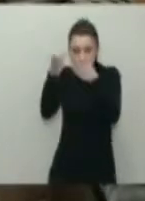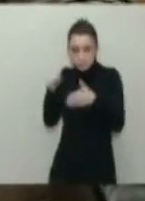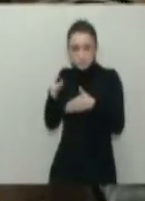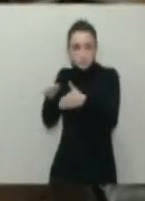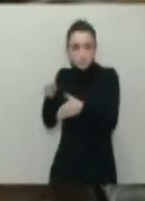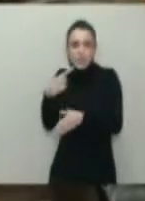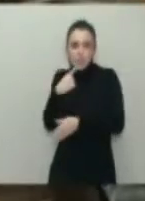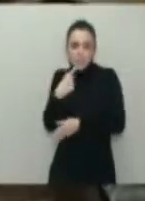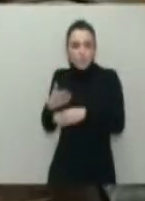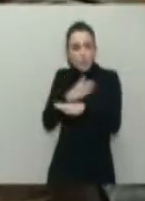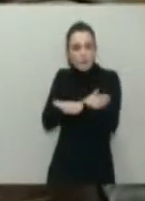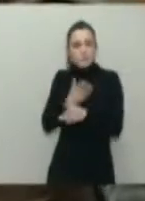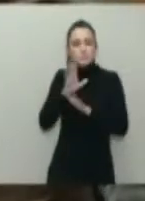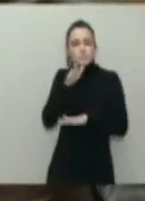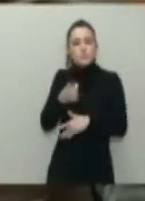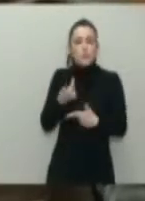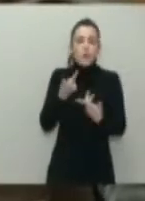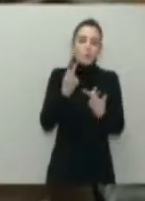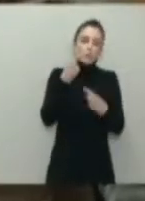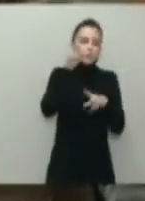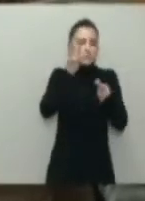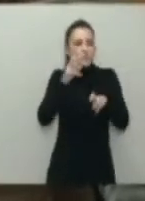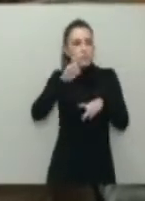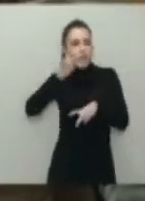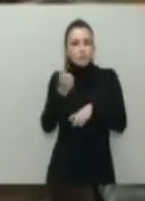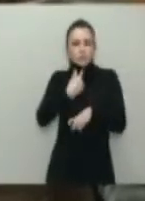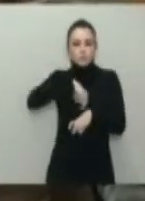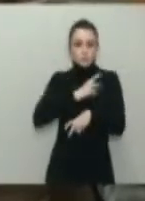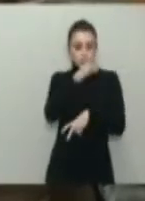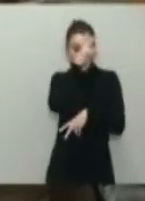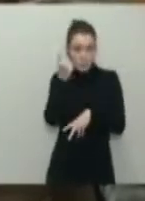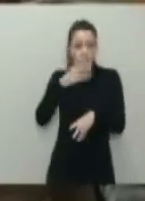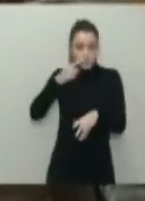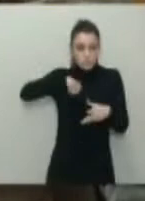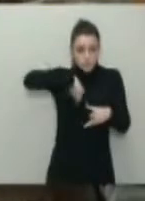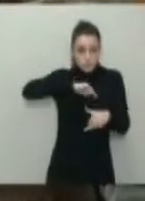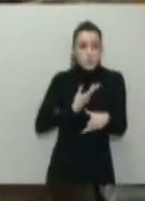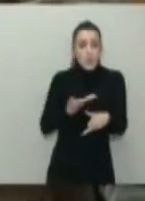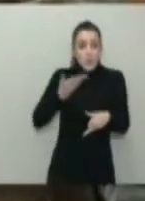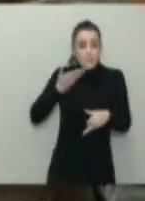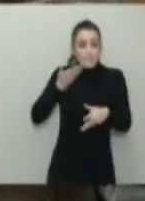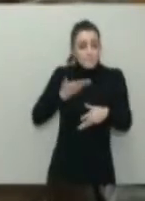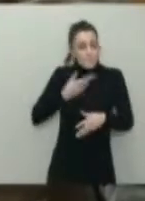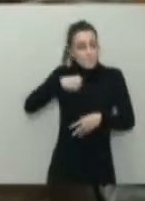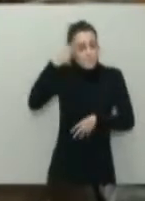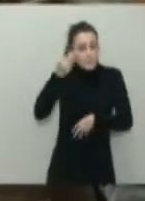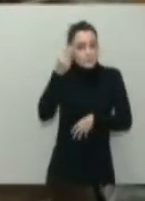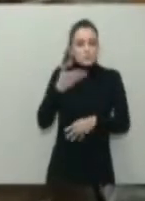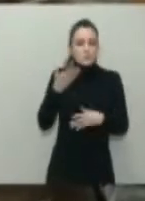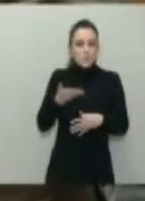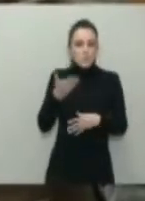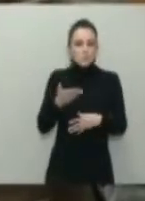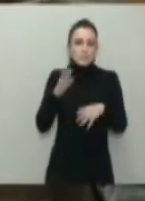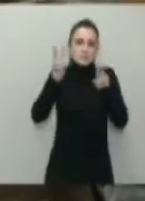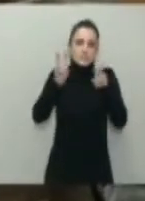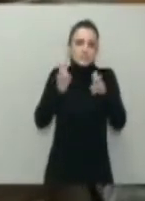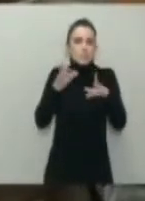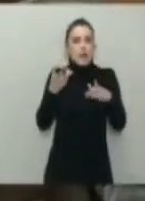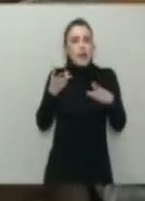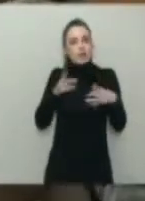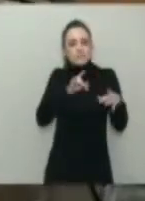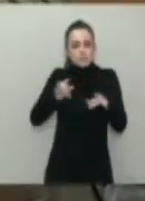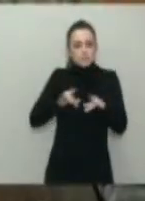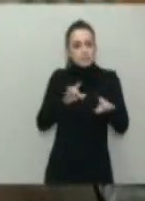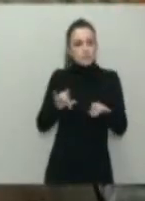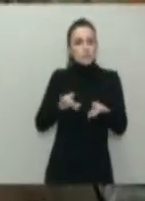se ha olvidado otra cuestión y es, a nosotros nos parece muy importante, y es el privilegio que suponen los regímenes forales, que sí, que ya sé que vienen recogidos en la